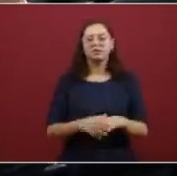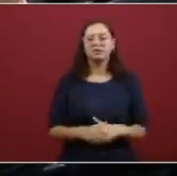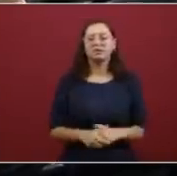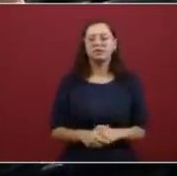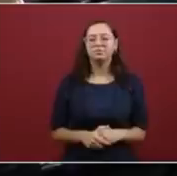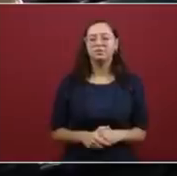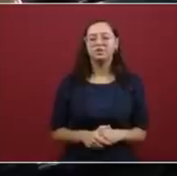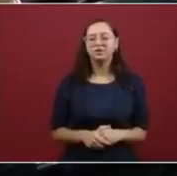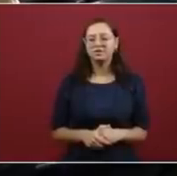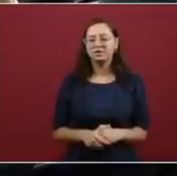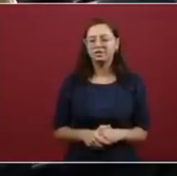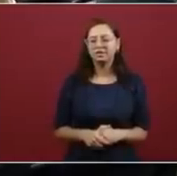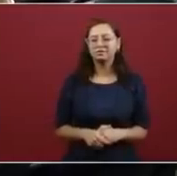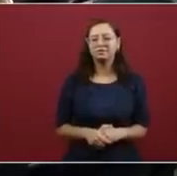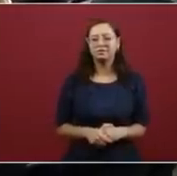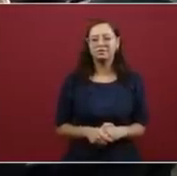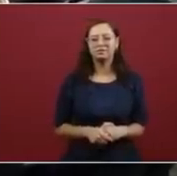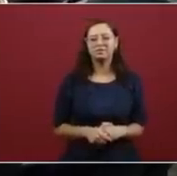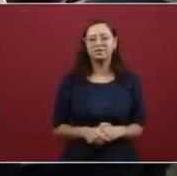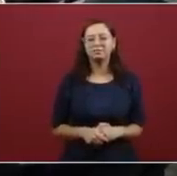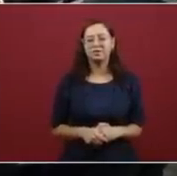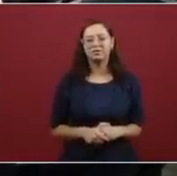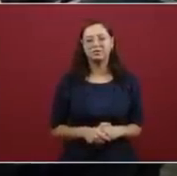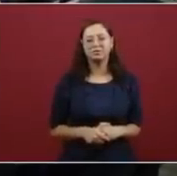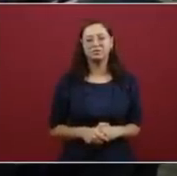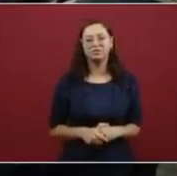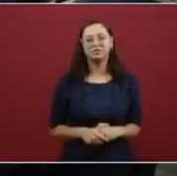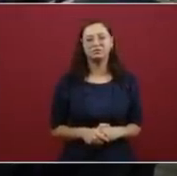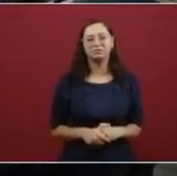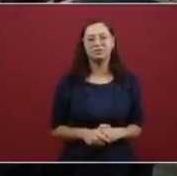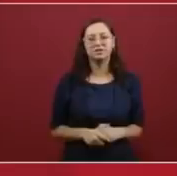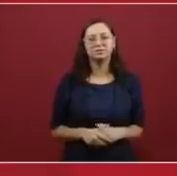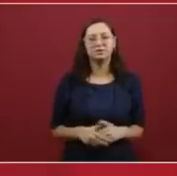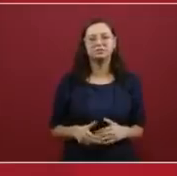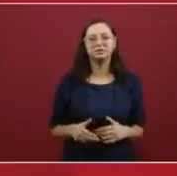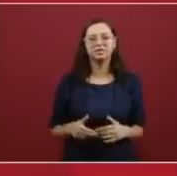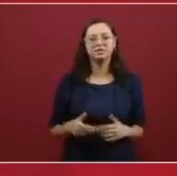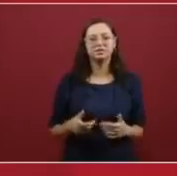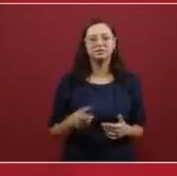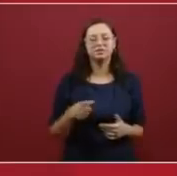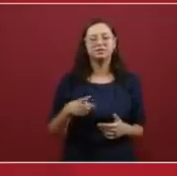Ah, el amigo. Sí, fue en la casa de Bernardo Gómez.